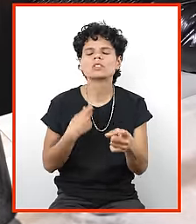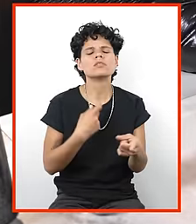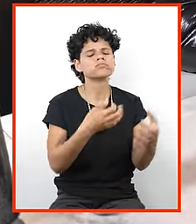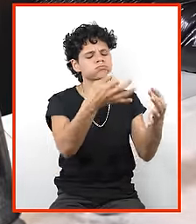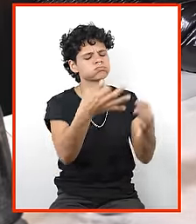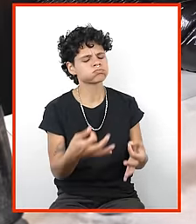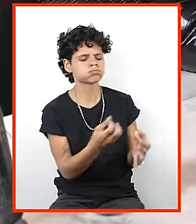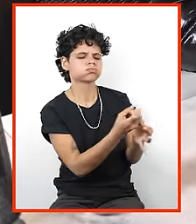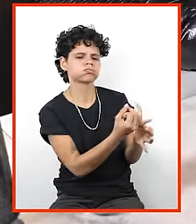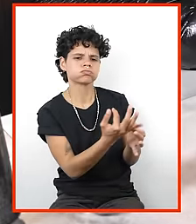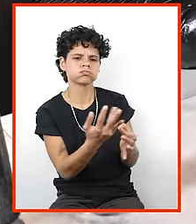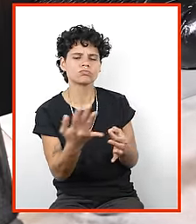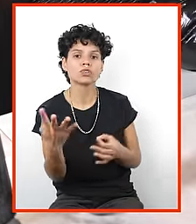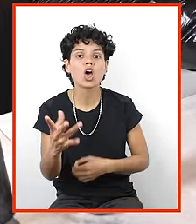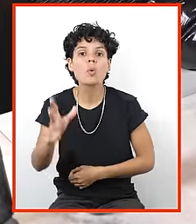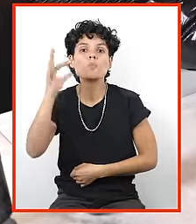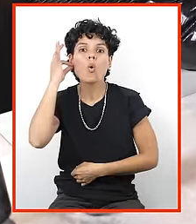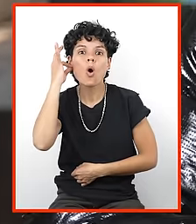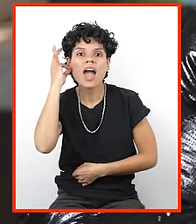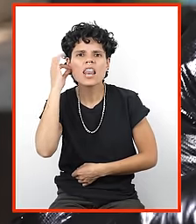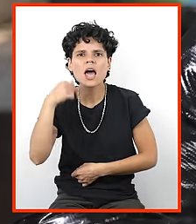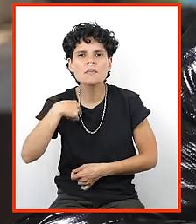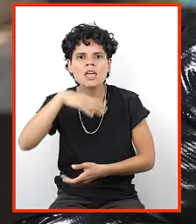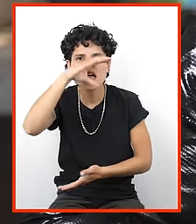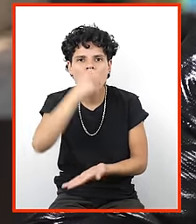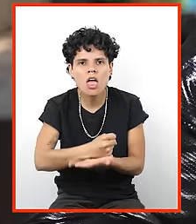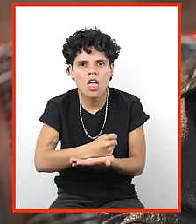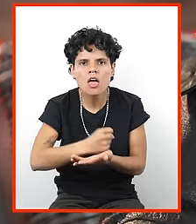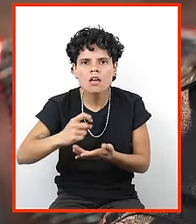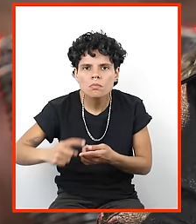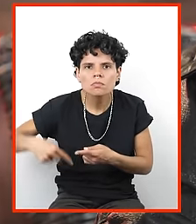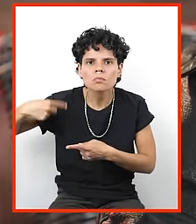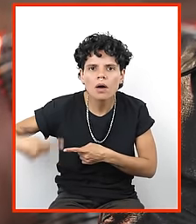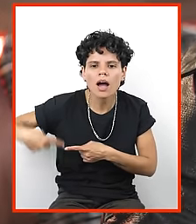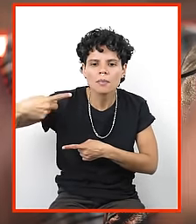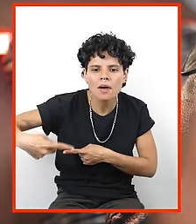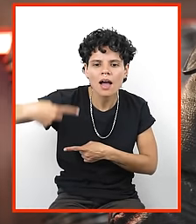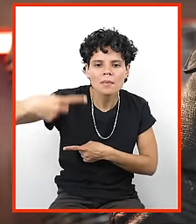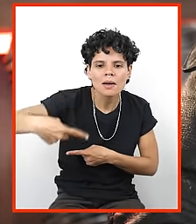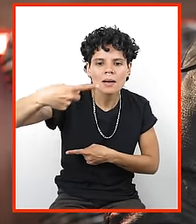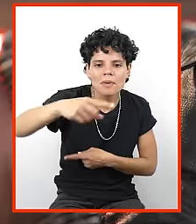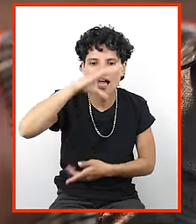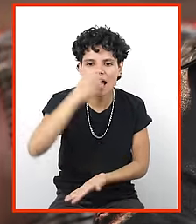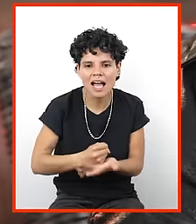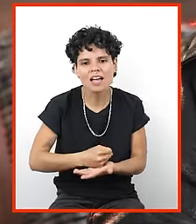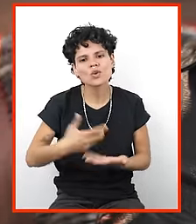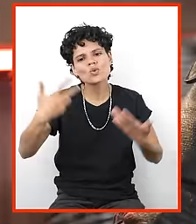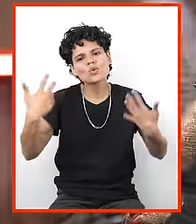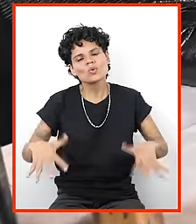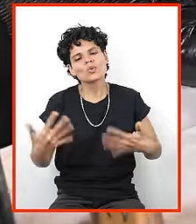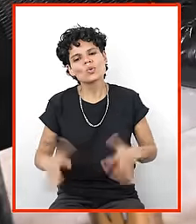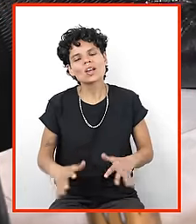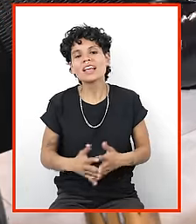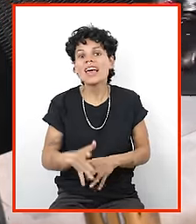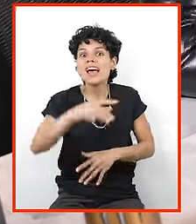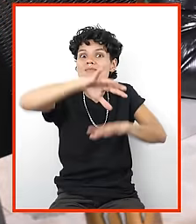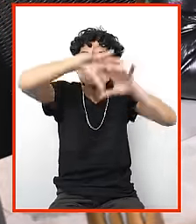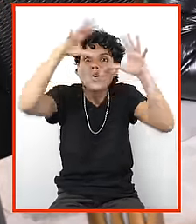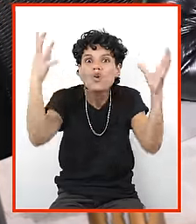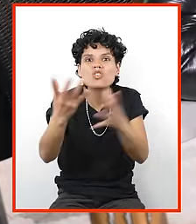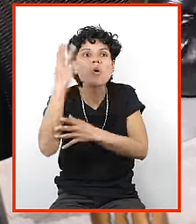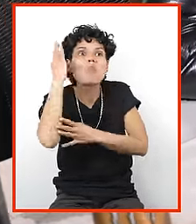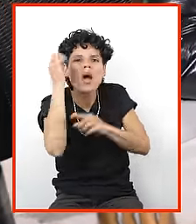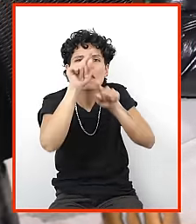la mujer que más plantado me ha dejado en la vida. No hay ninguna mujer en el